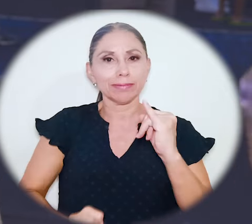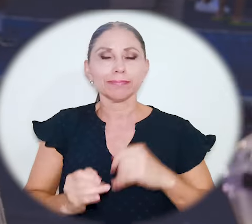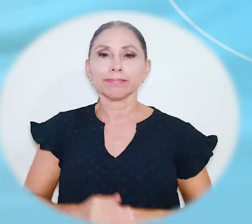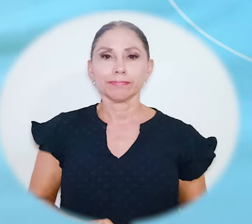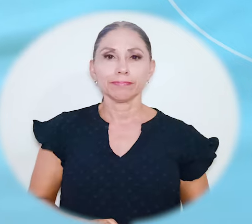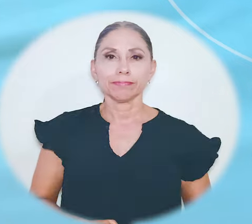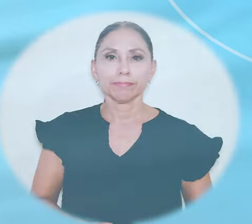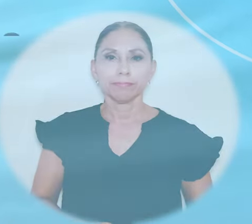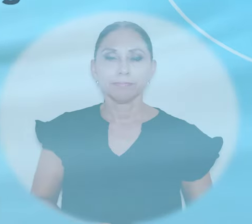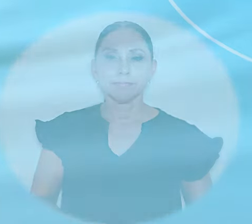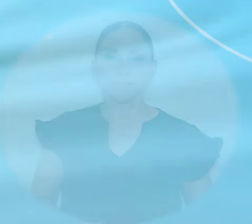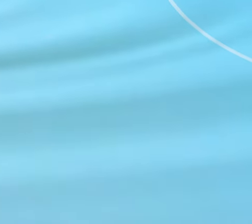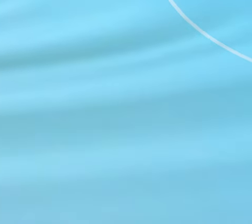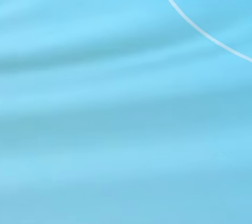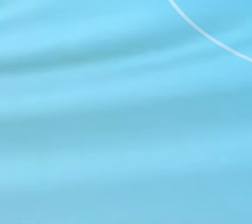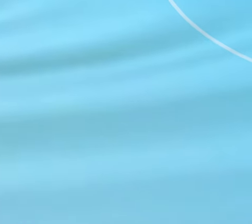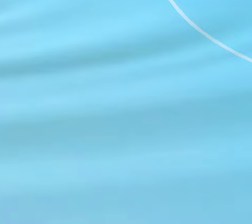finito.